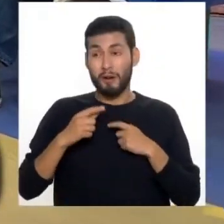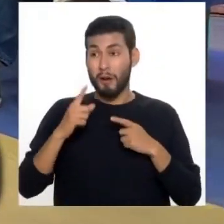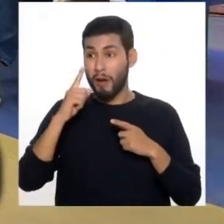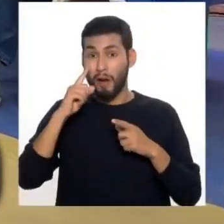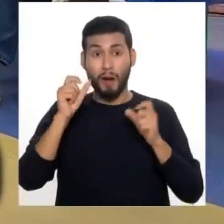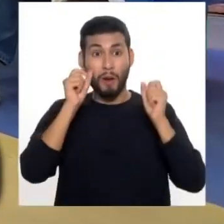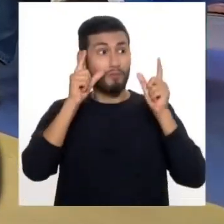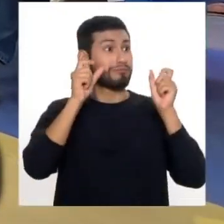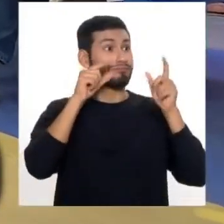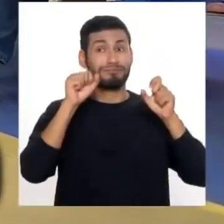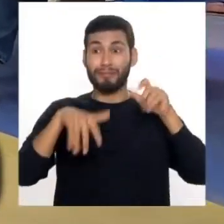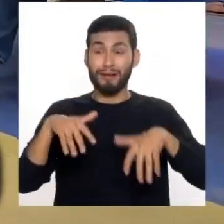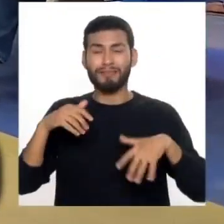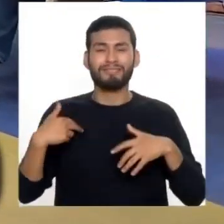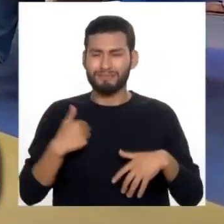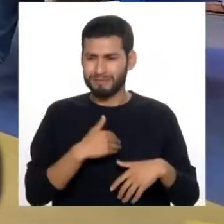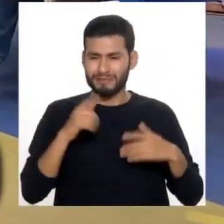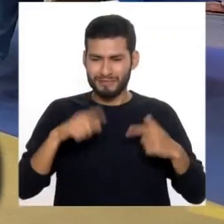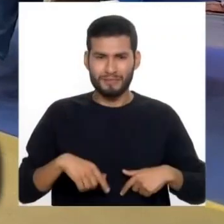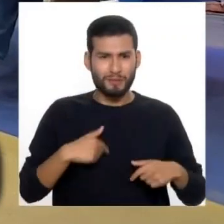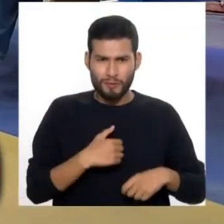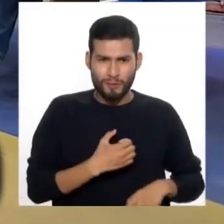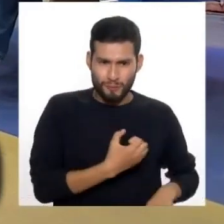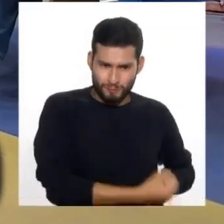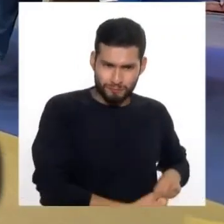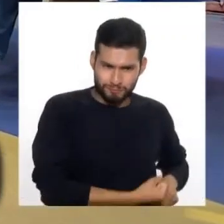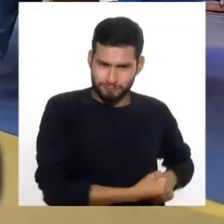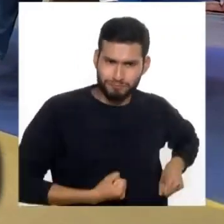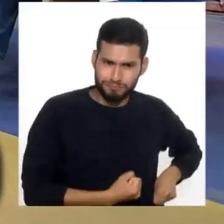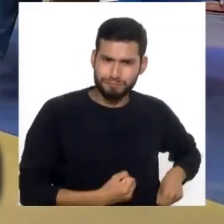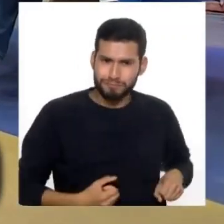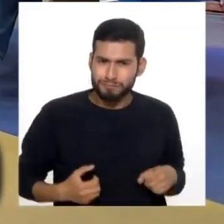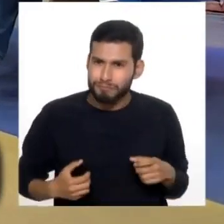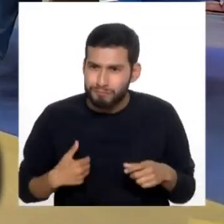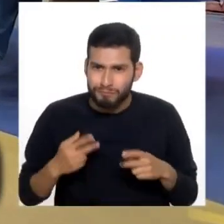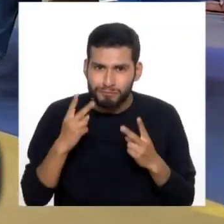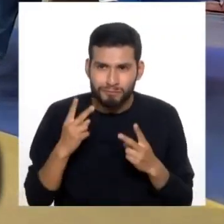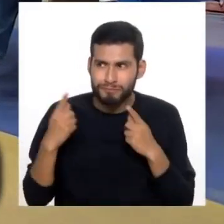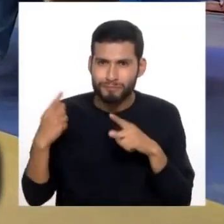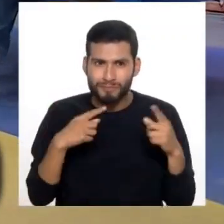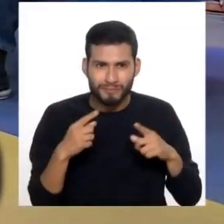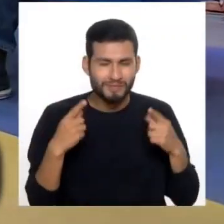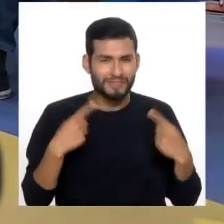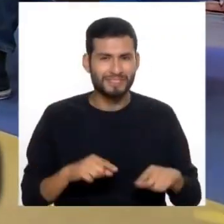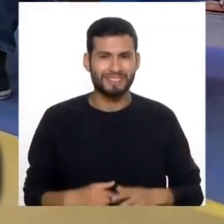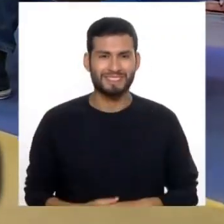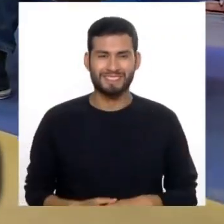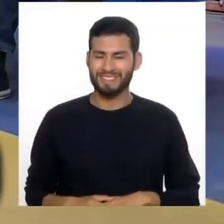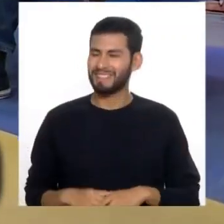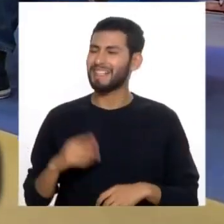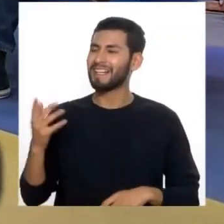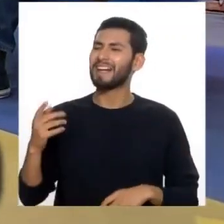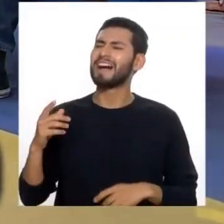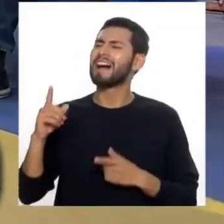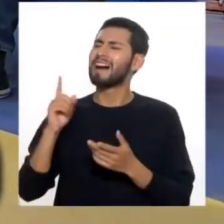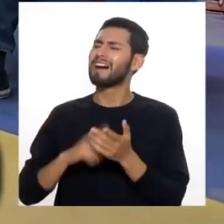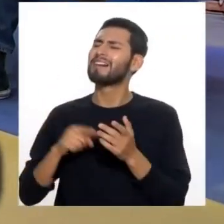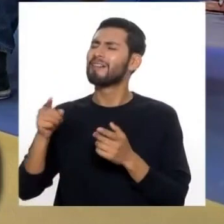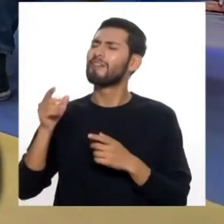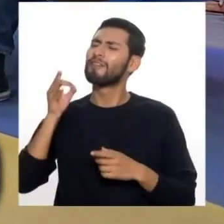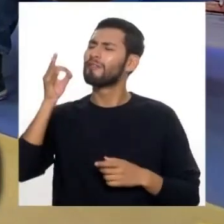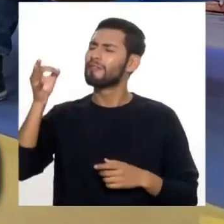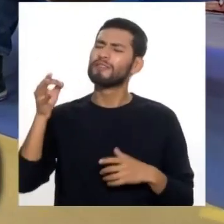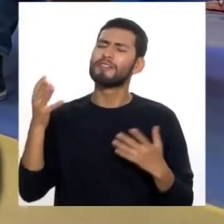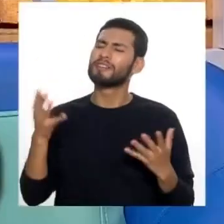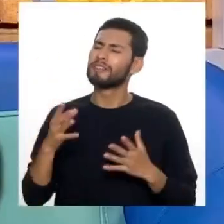así que uno tiene que estar pues con el cinturón bien ajustado para... cualquier cosa que pueda pasar. ¿Y qué es lo que te has proyectado a futuro?